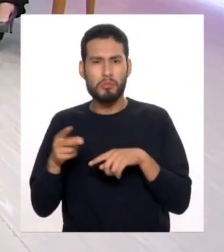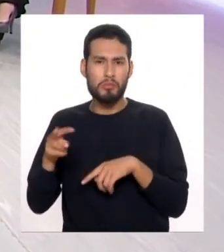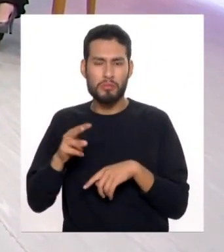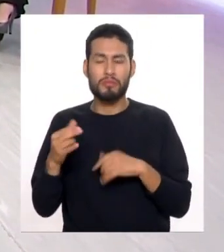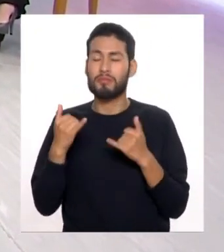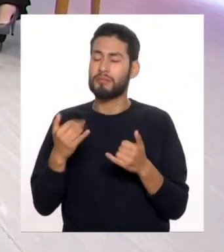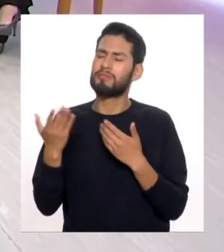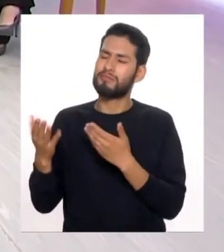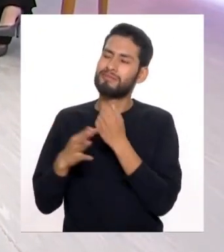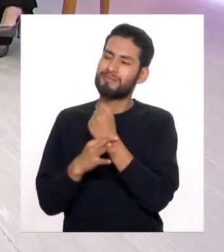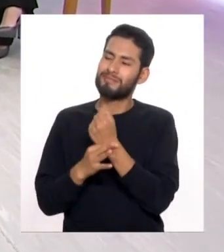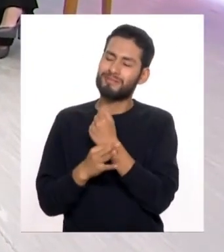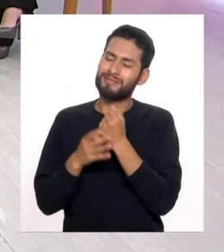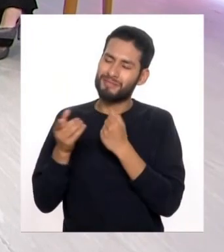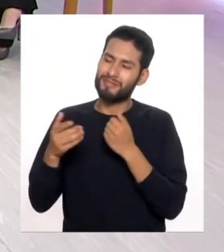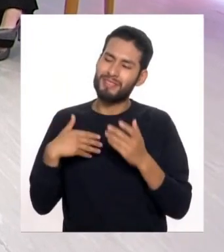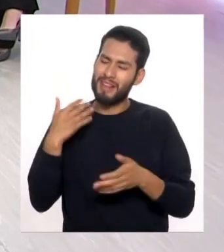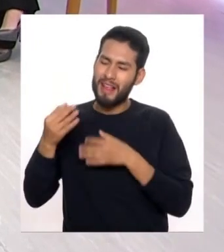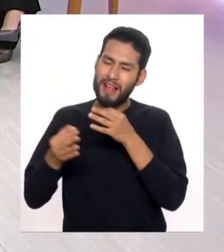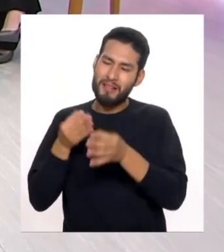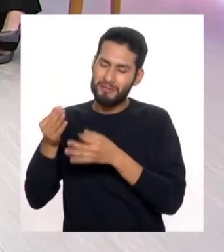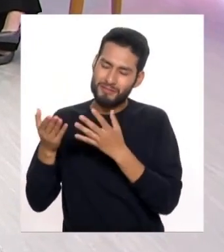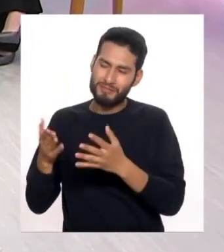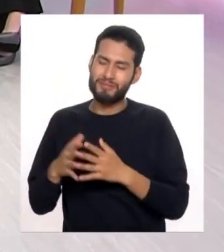quisiera, doctor Gil, que nos describa